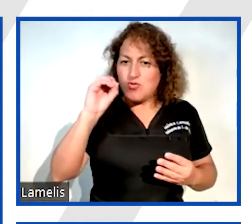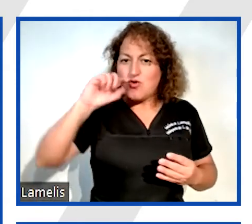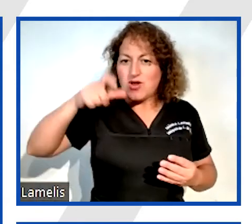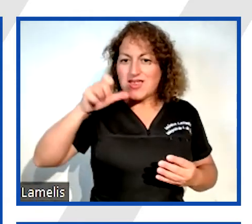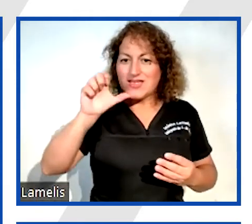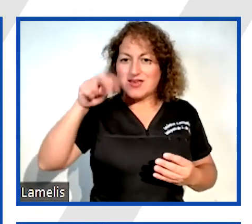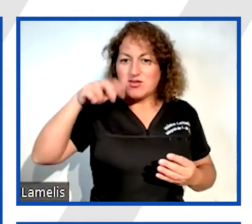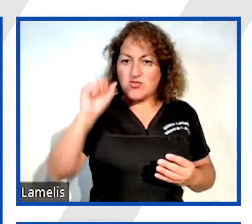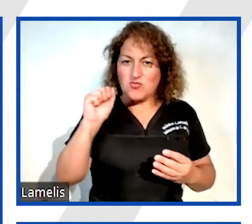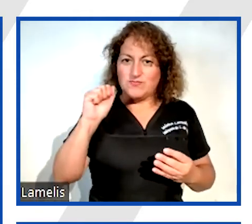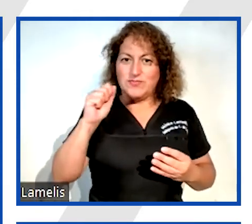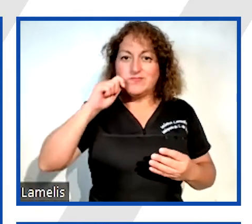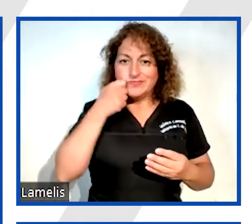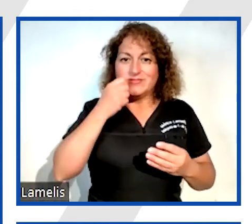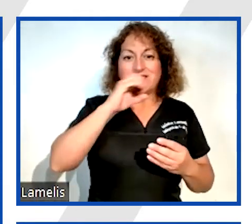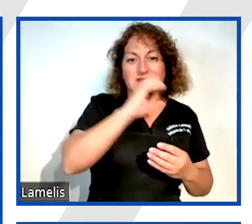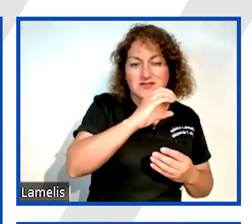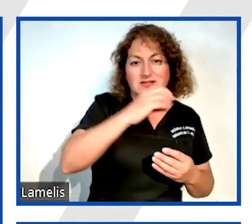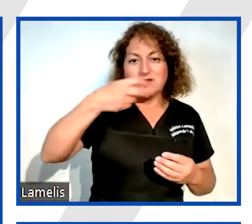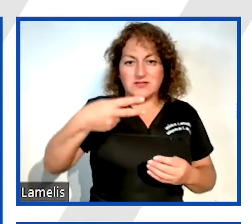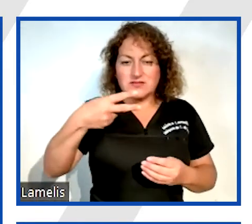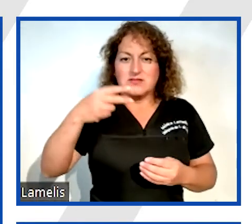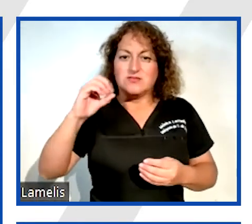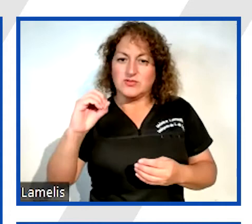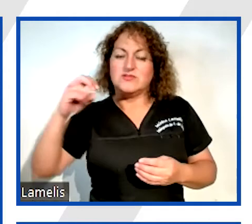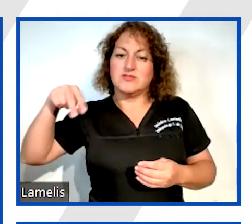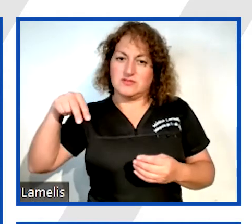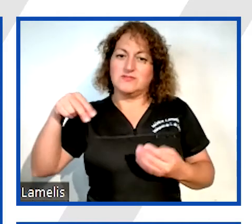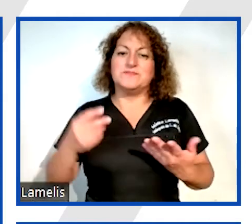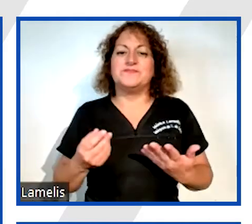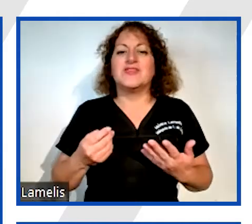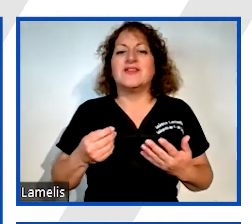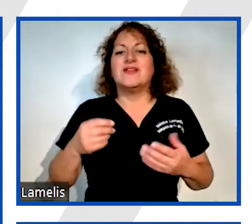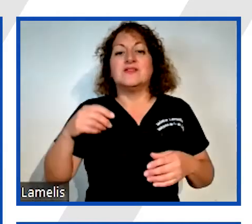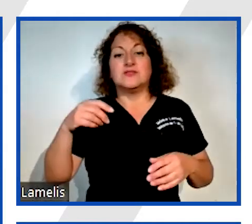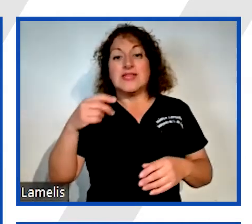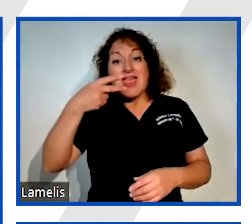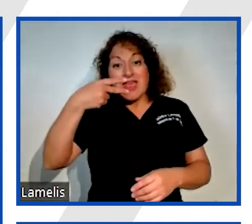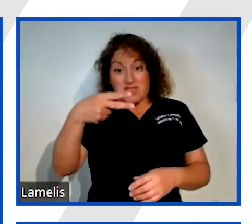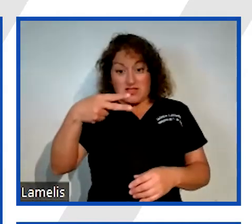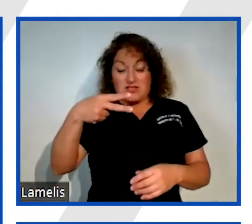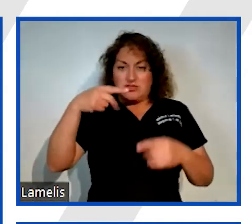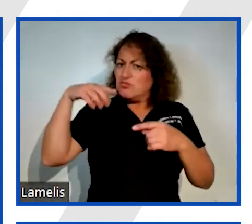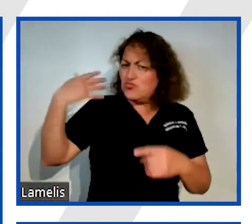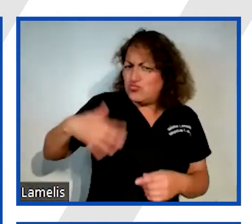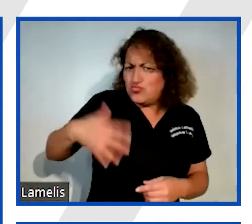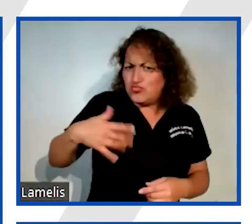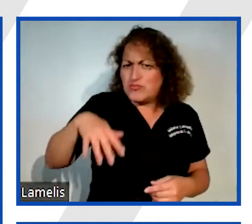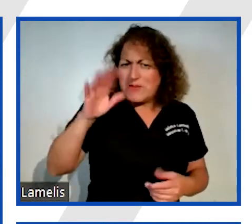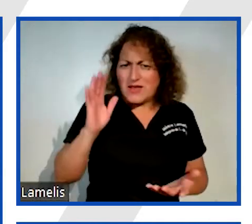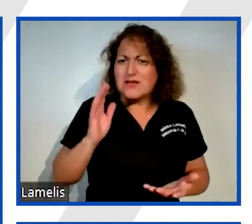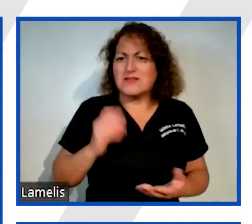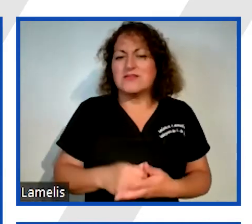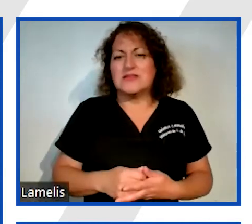original lo que más tenía era hidrógeno porque es lo que hay en el universo entonces podemos ver que de a poquito la